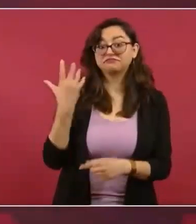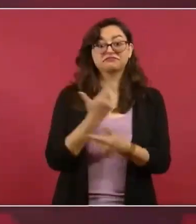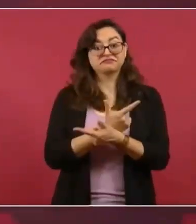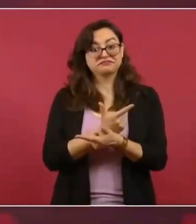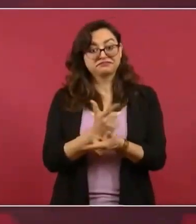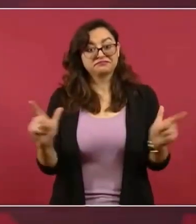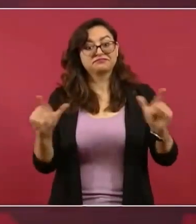la